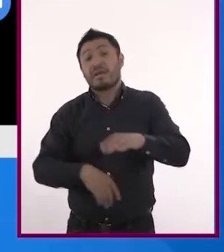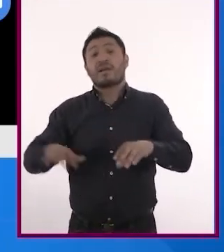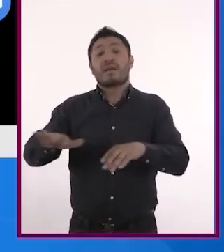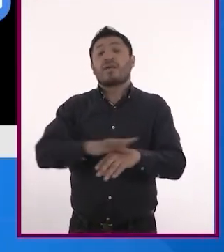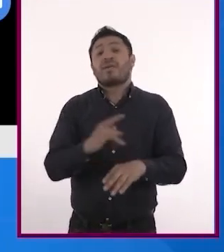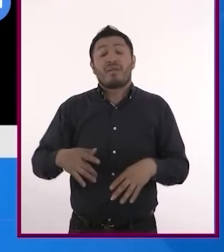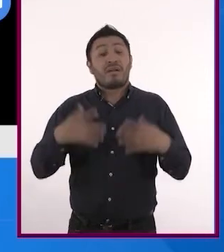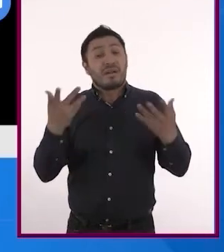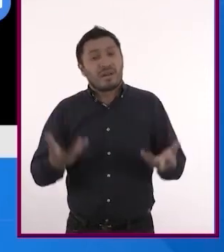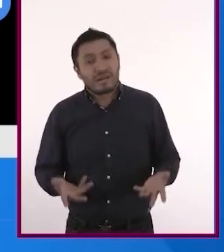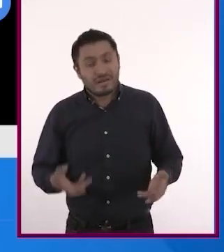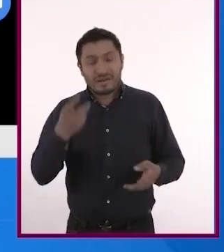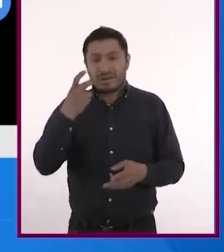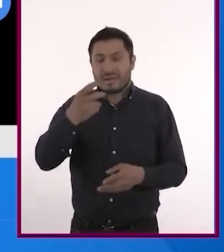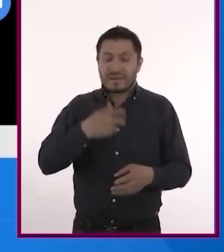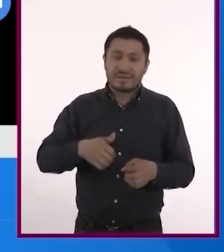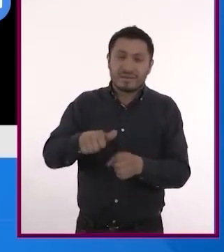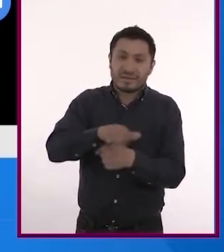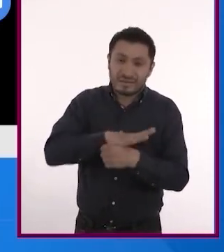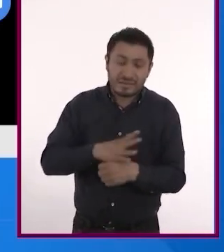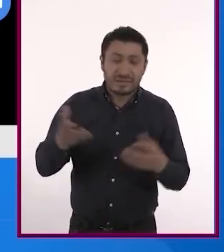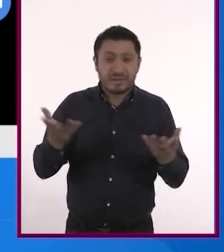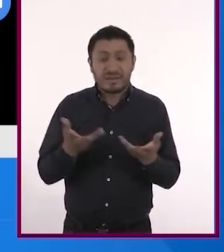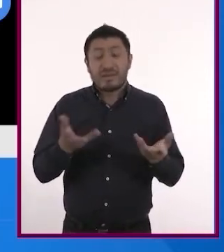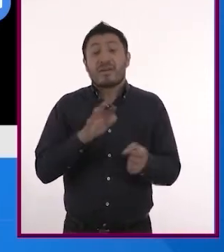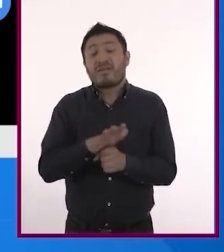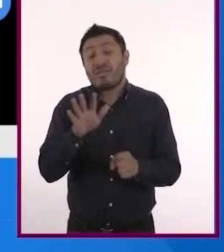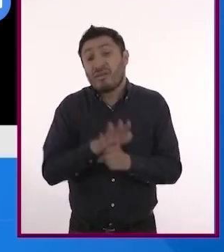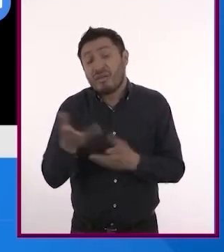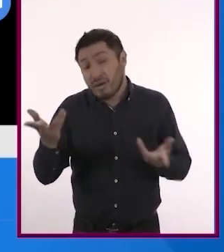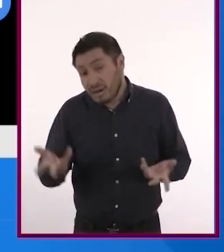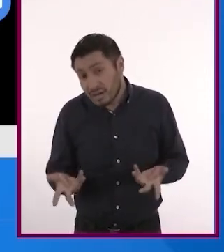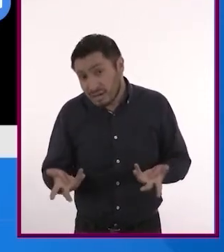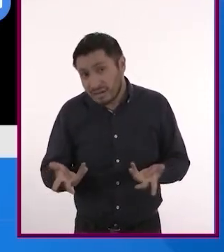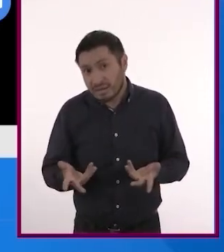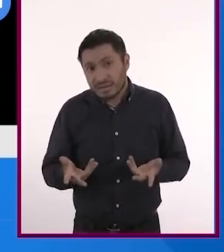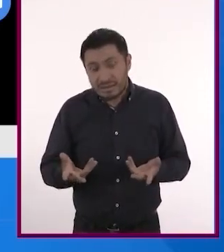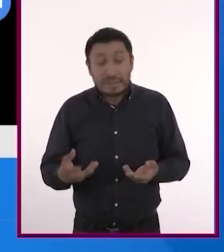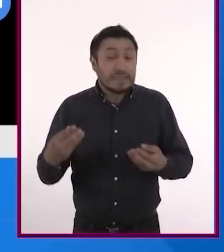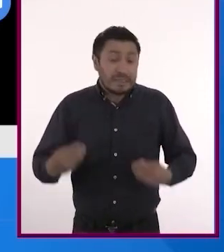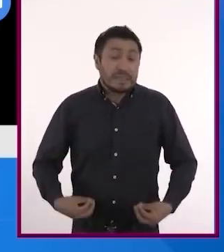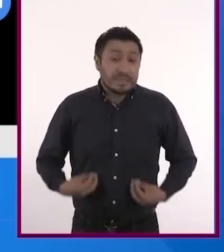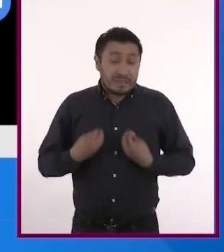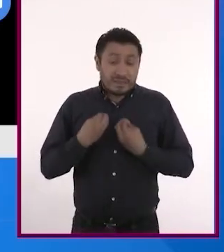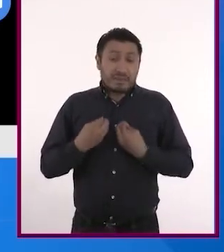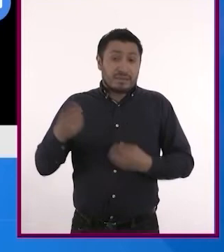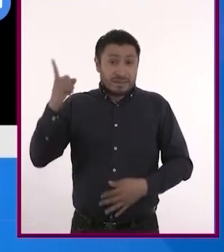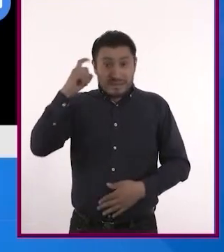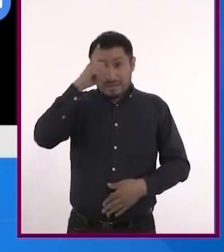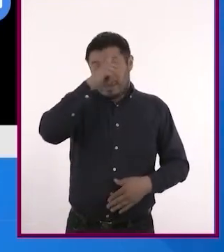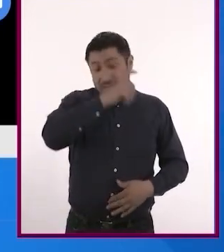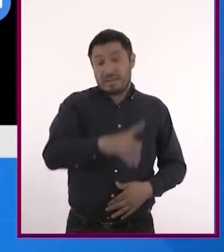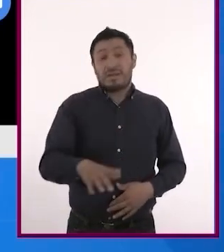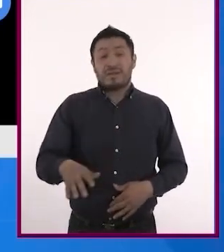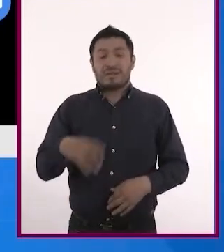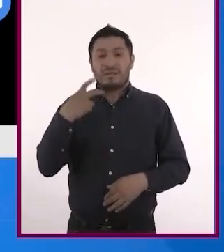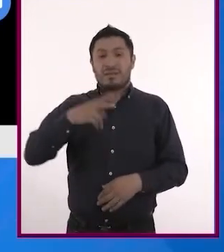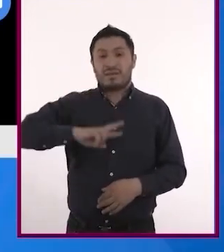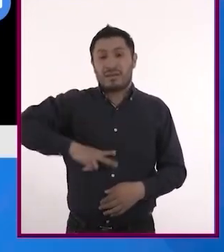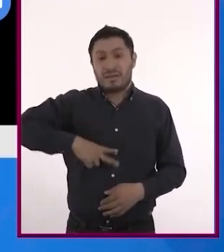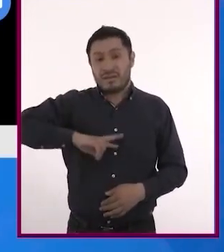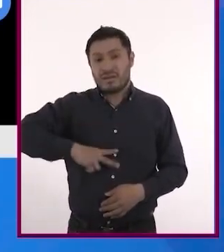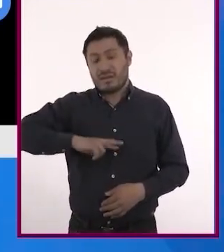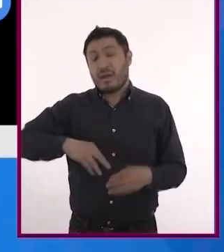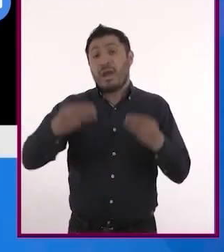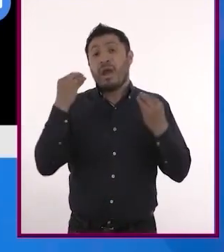hecho esta pandemia y cómo la hemos tenido que enfrentar, porque ha sido un virus